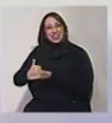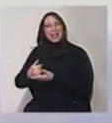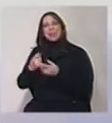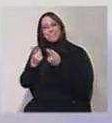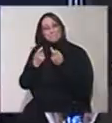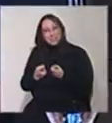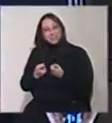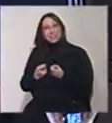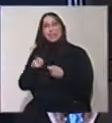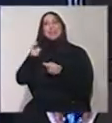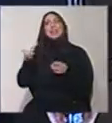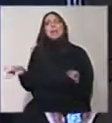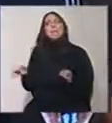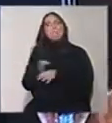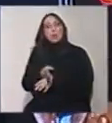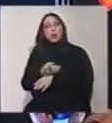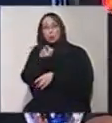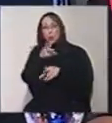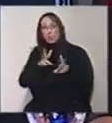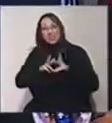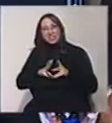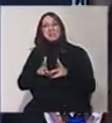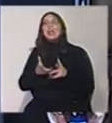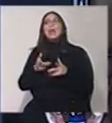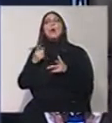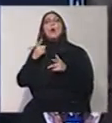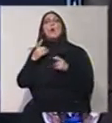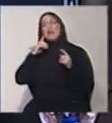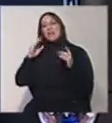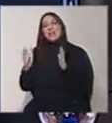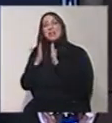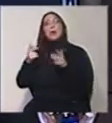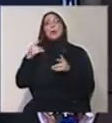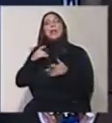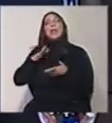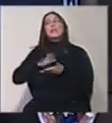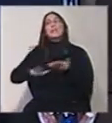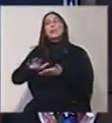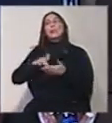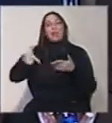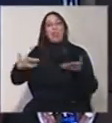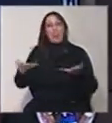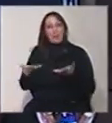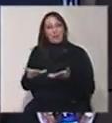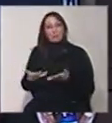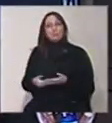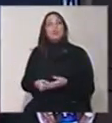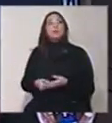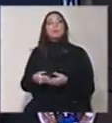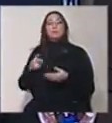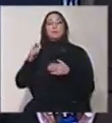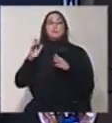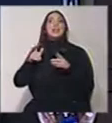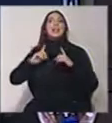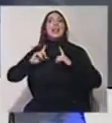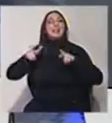necesario? ¿Estarán prontos, como decías, para enfrentar un escenario como el que está planteado hoy? El magíster